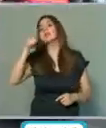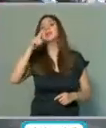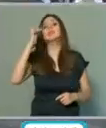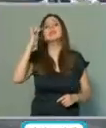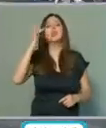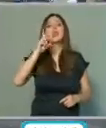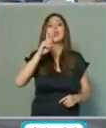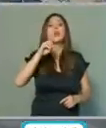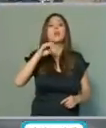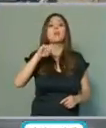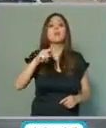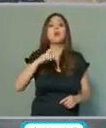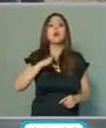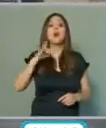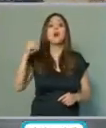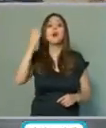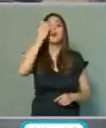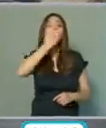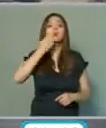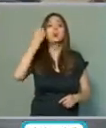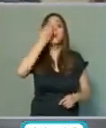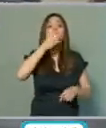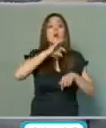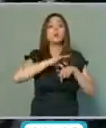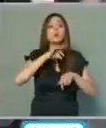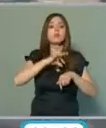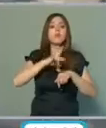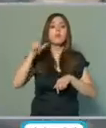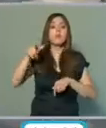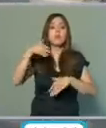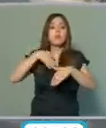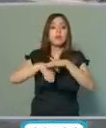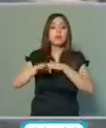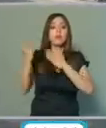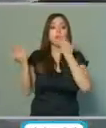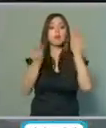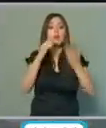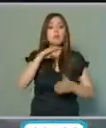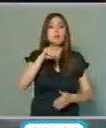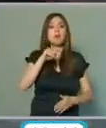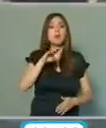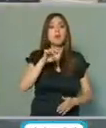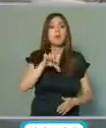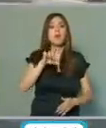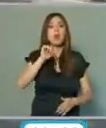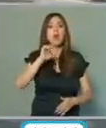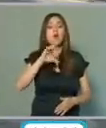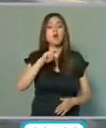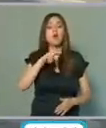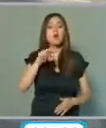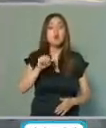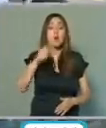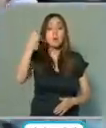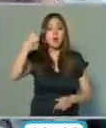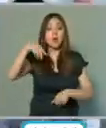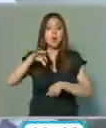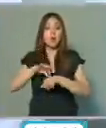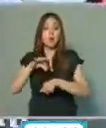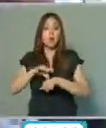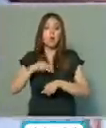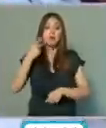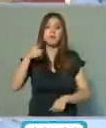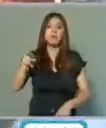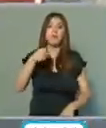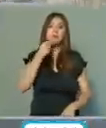medicina en donde estudiaba Manuel Acuña para doctor, pero era un ojo alegre que para qué